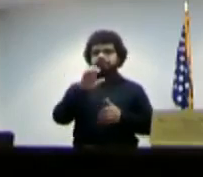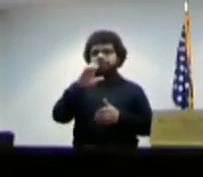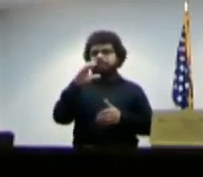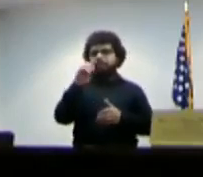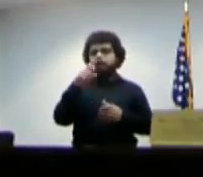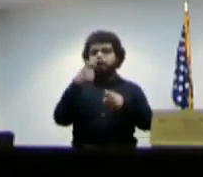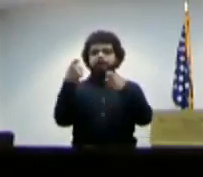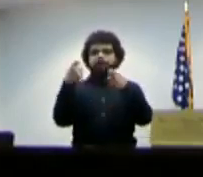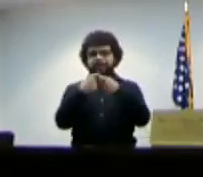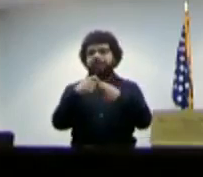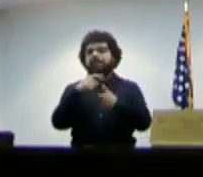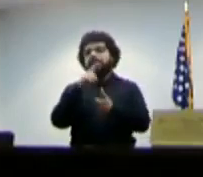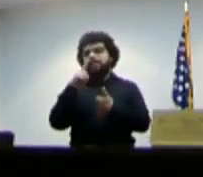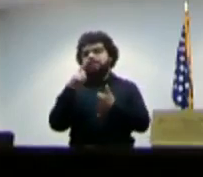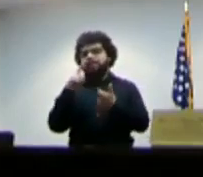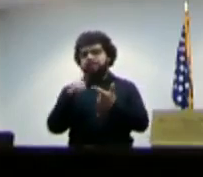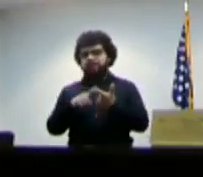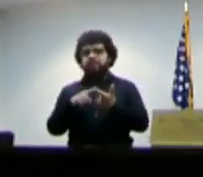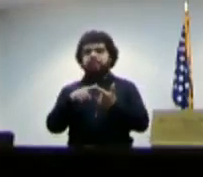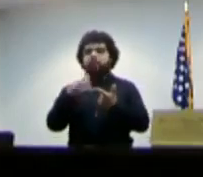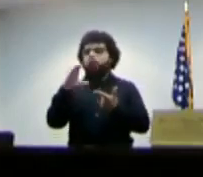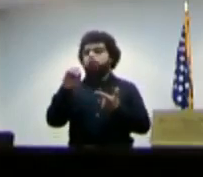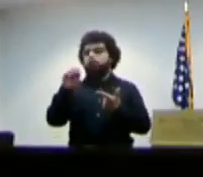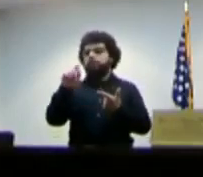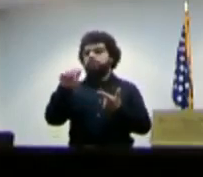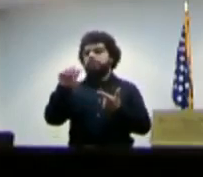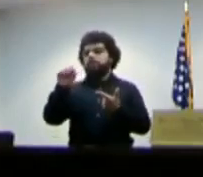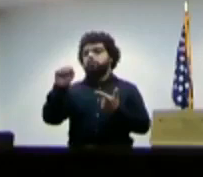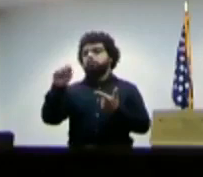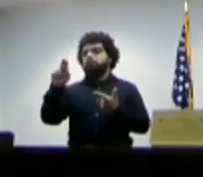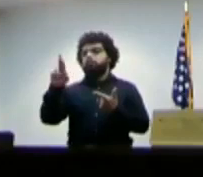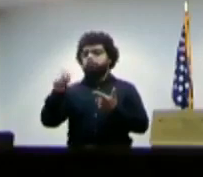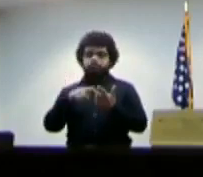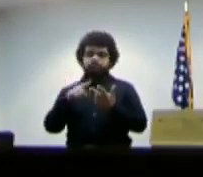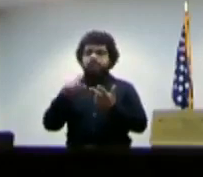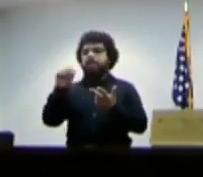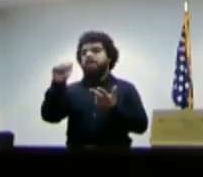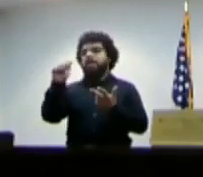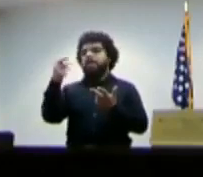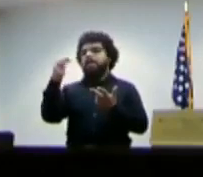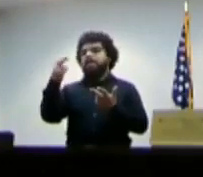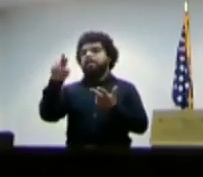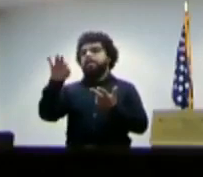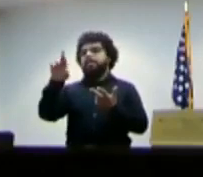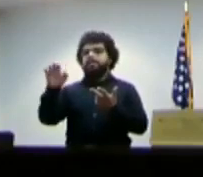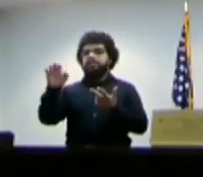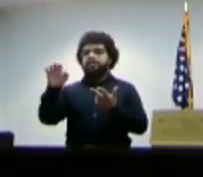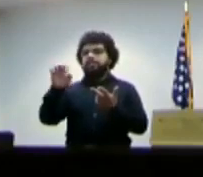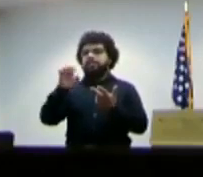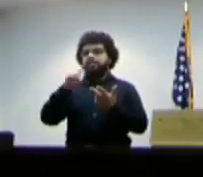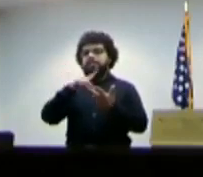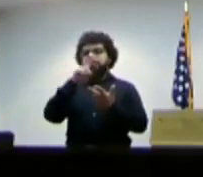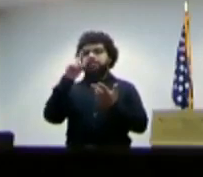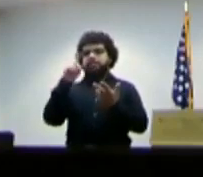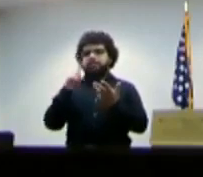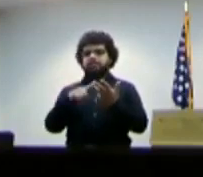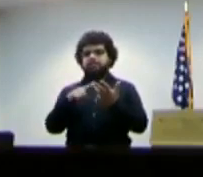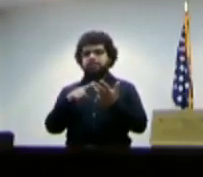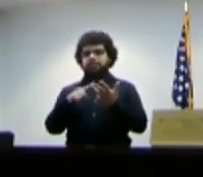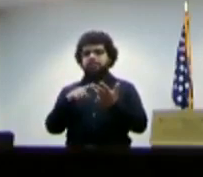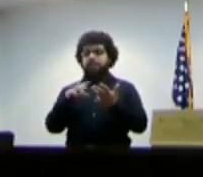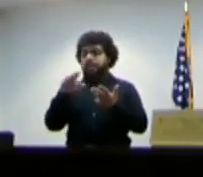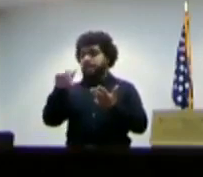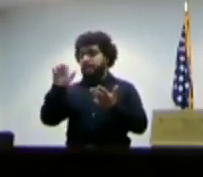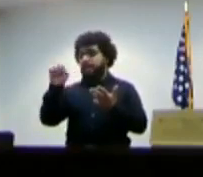reacciona, Ecoeléctrica, Costa Azul, Aguirre. En el caso de AES, no, porque AES